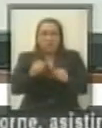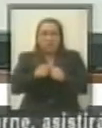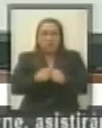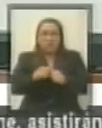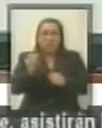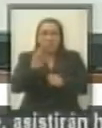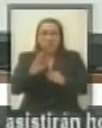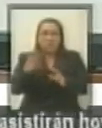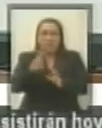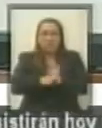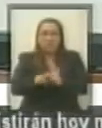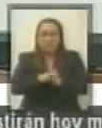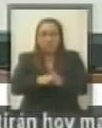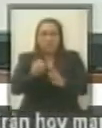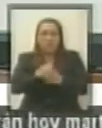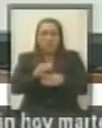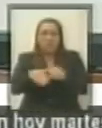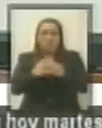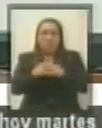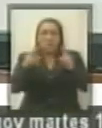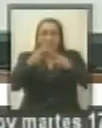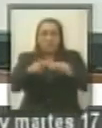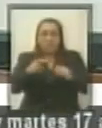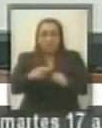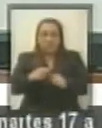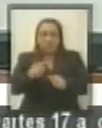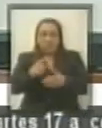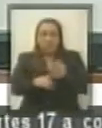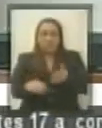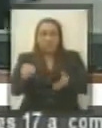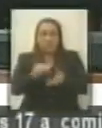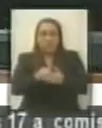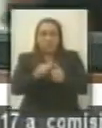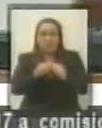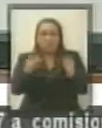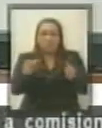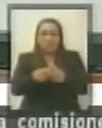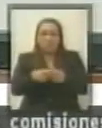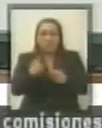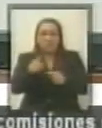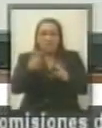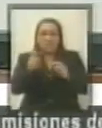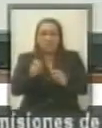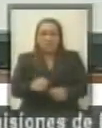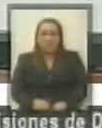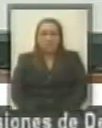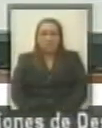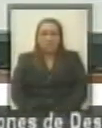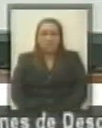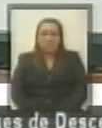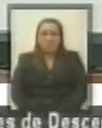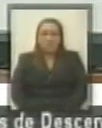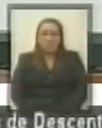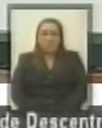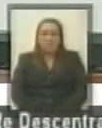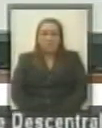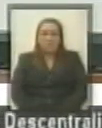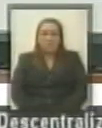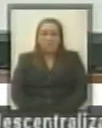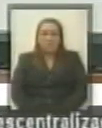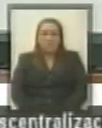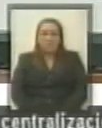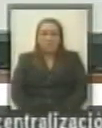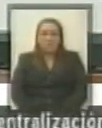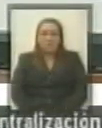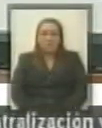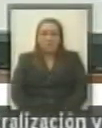puntaje mínimo en la evaluación curricular establecido por la comisión de aquel entonces para poder pasar a la etapa siguiente, que es